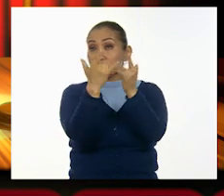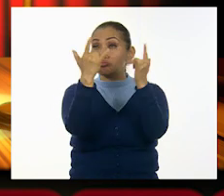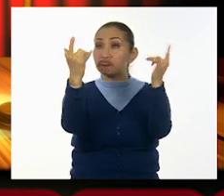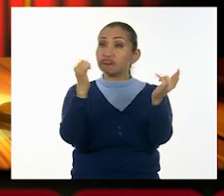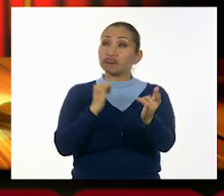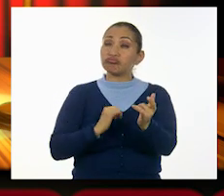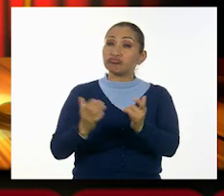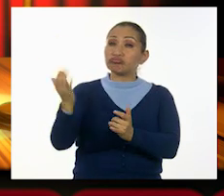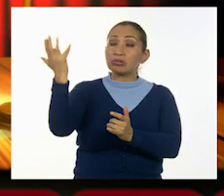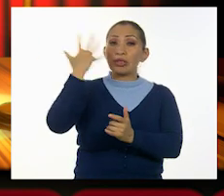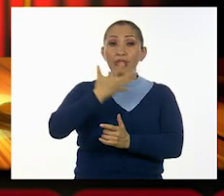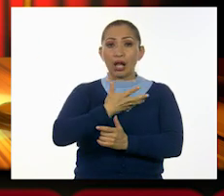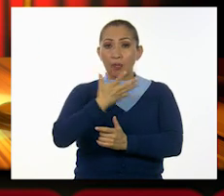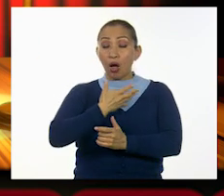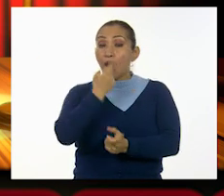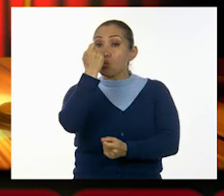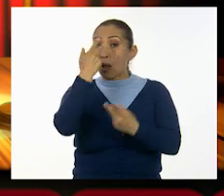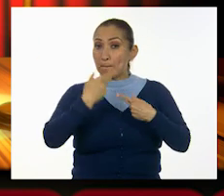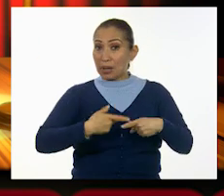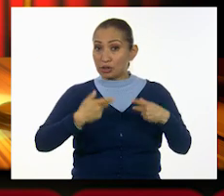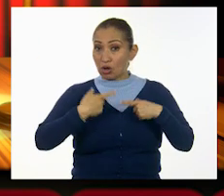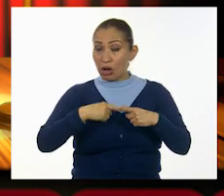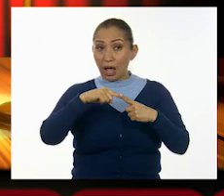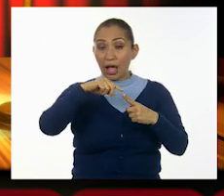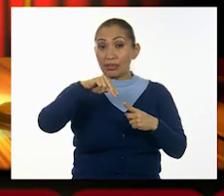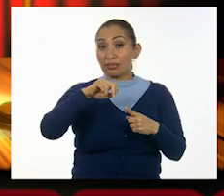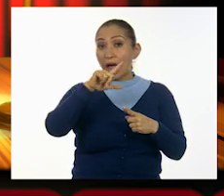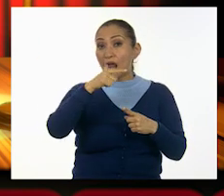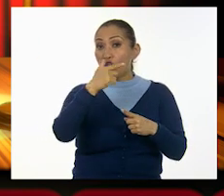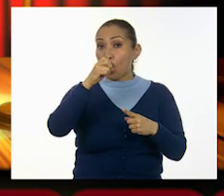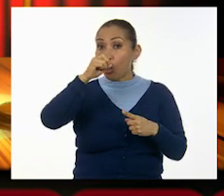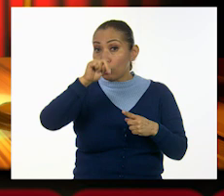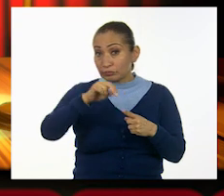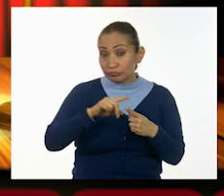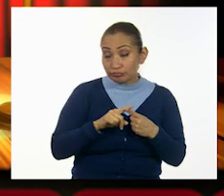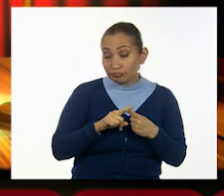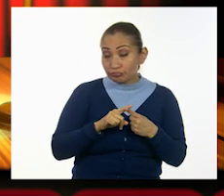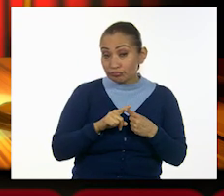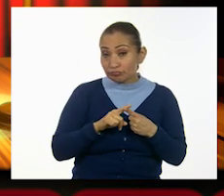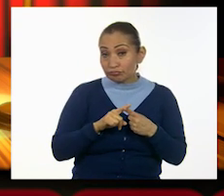historia tenemos algunos personajes como Narigón,